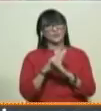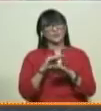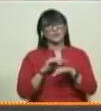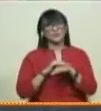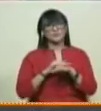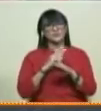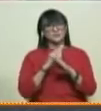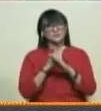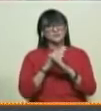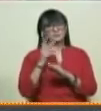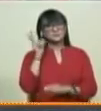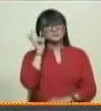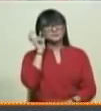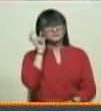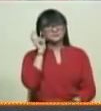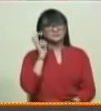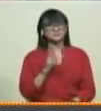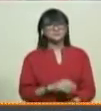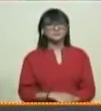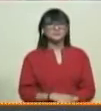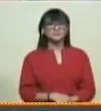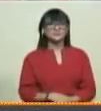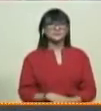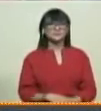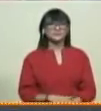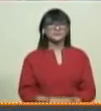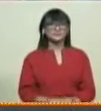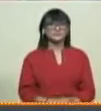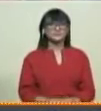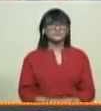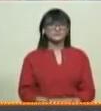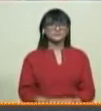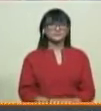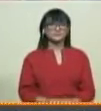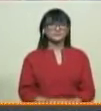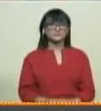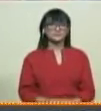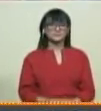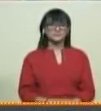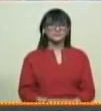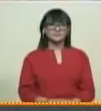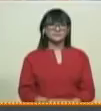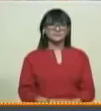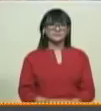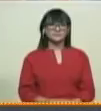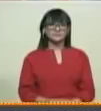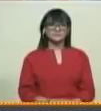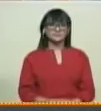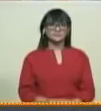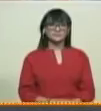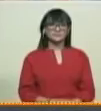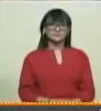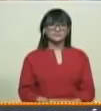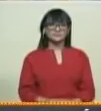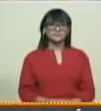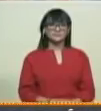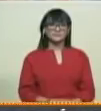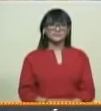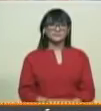2018'in ilk 3 ayında ise ticaret hacmimizin yarım milyar doları geçmesinden büyük